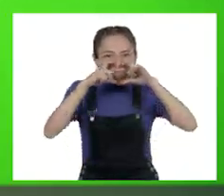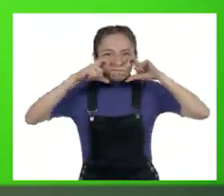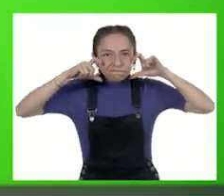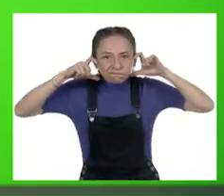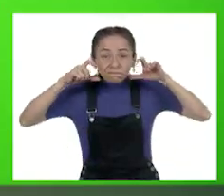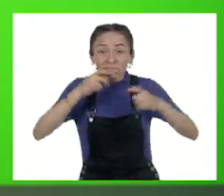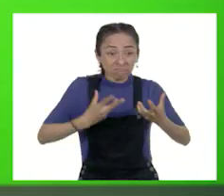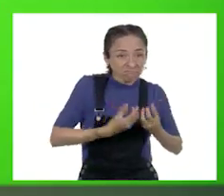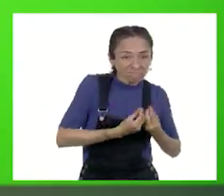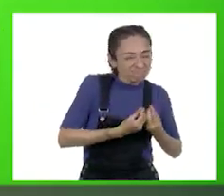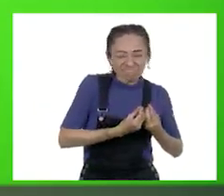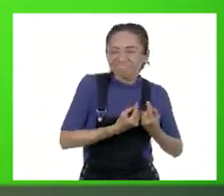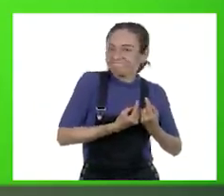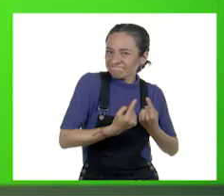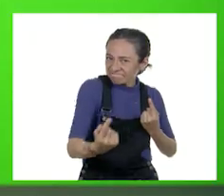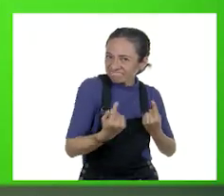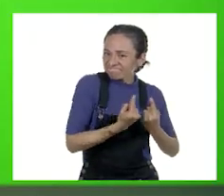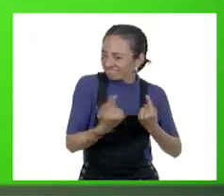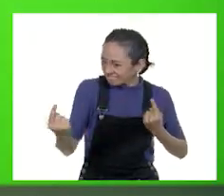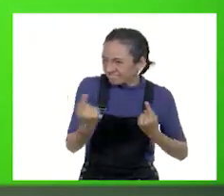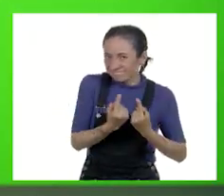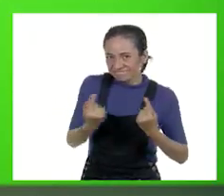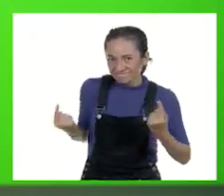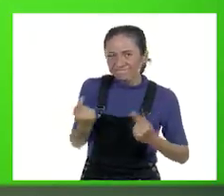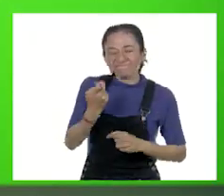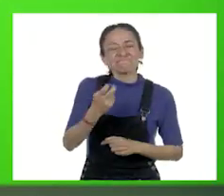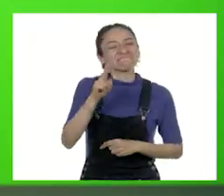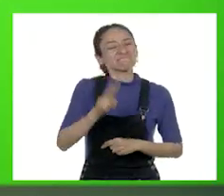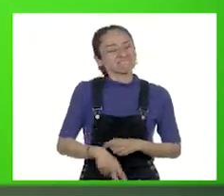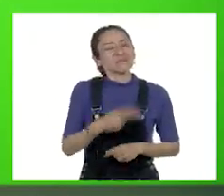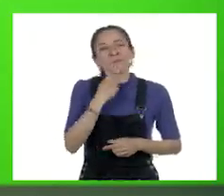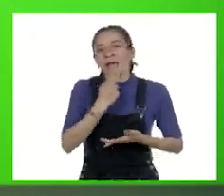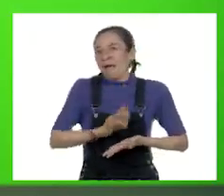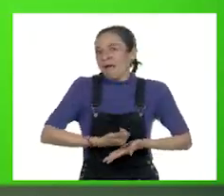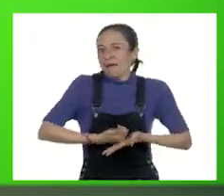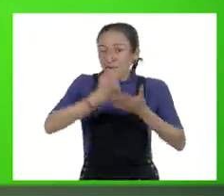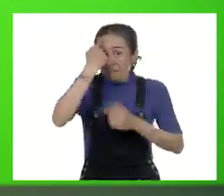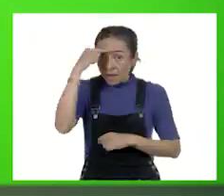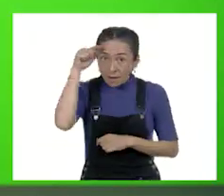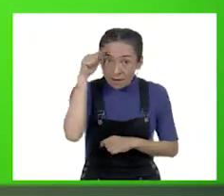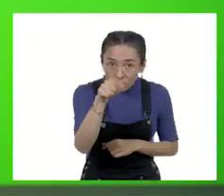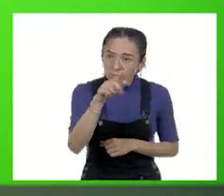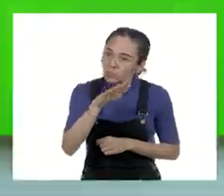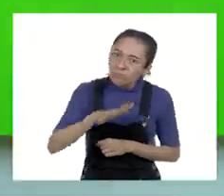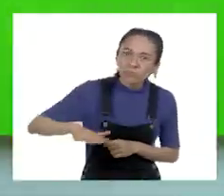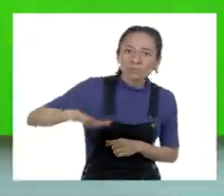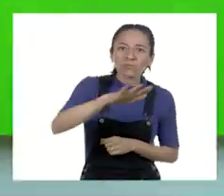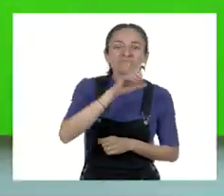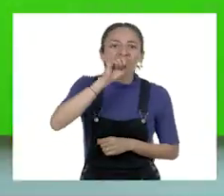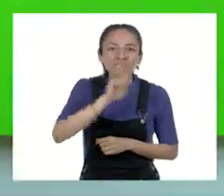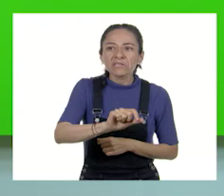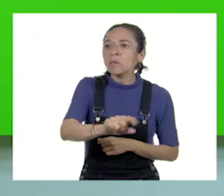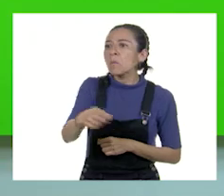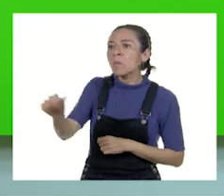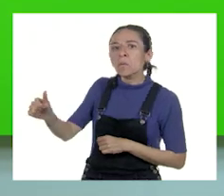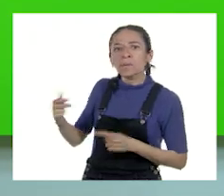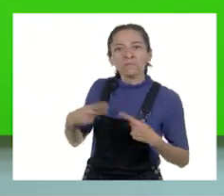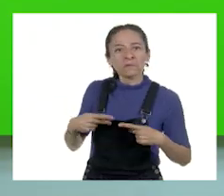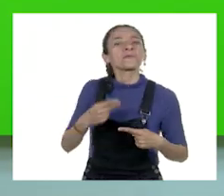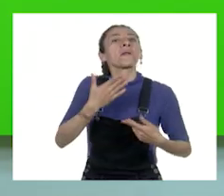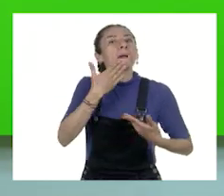sana distancia. Eso ayudará a que tú y los tuyos estén bien.